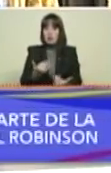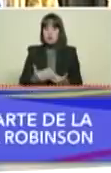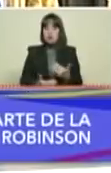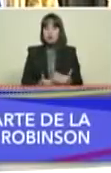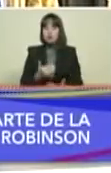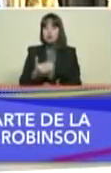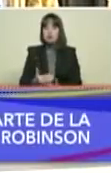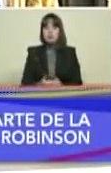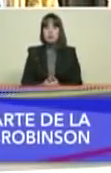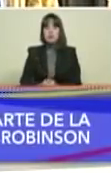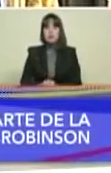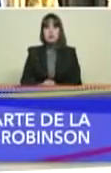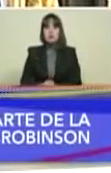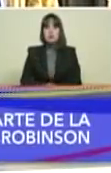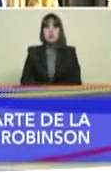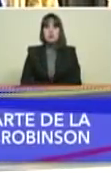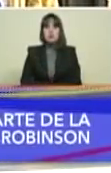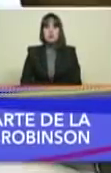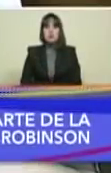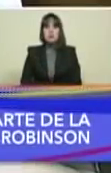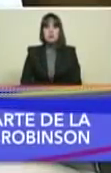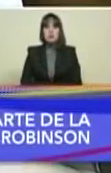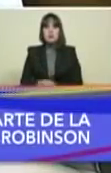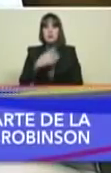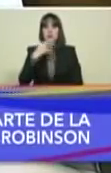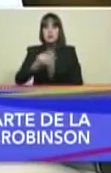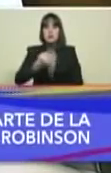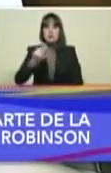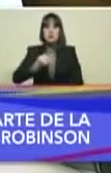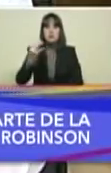progresiva, de manera permanente, de manera real.